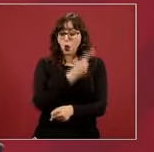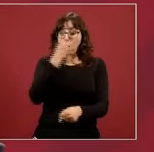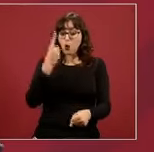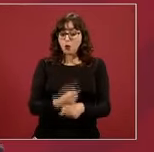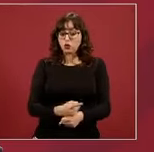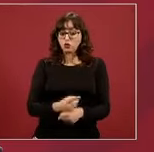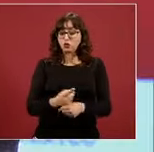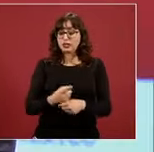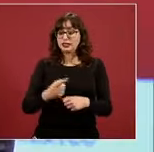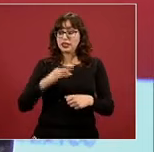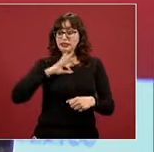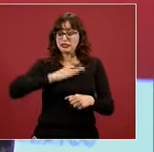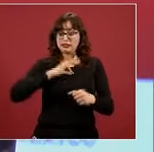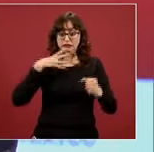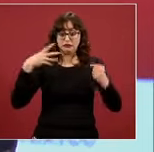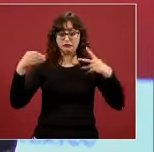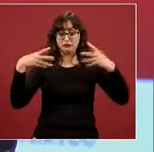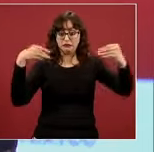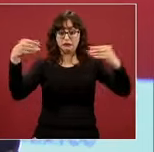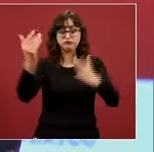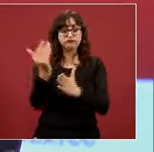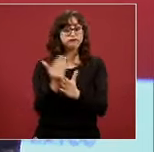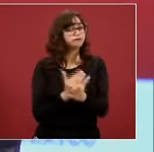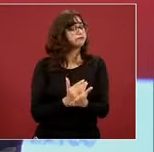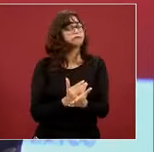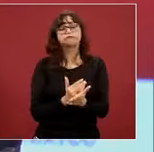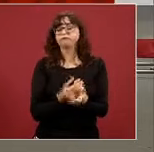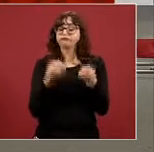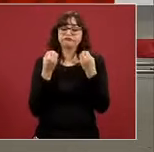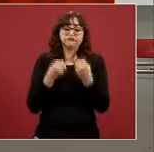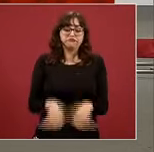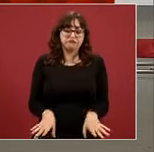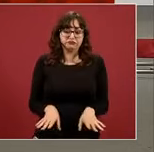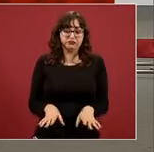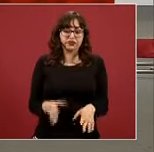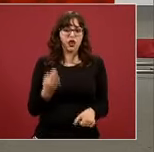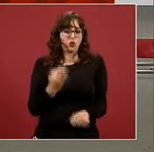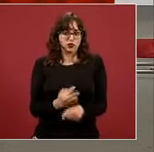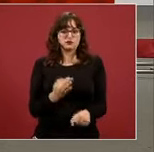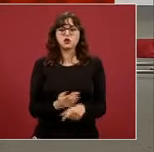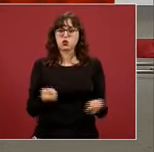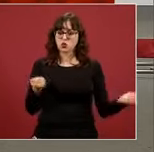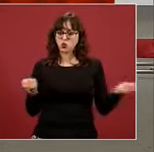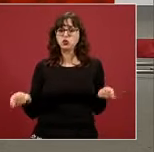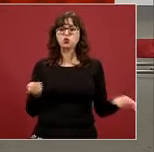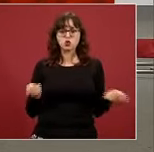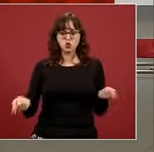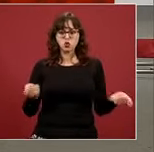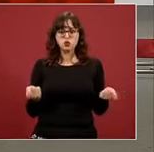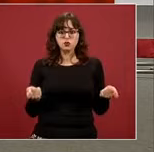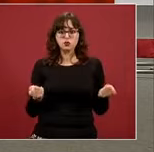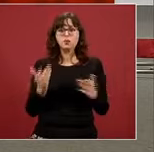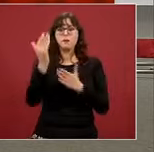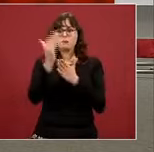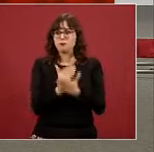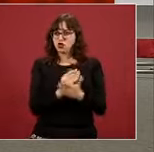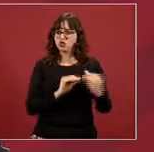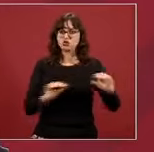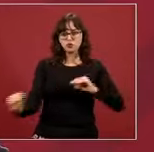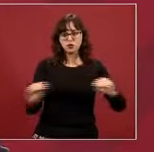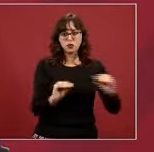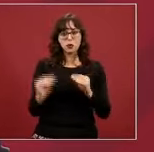de movilidad con una de las actividades que se pueden controlar de manera más fácil y con menor